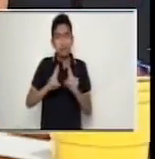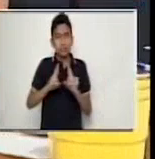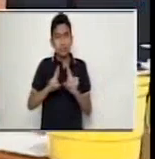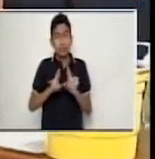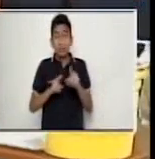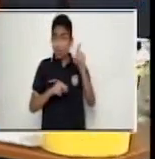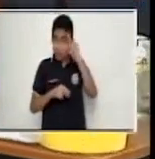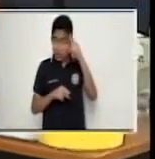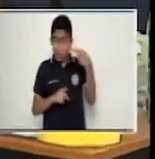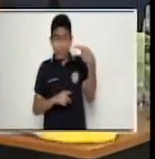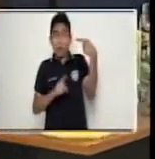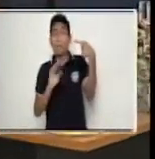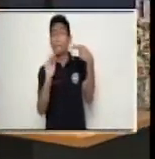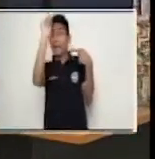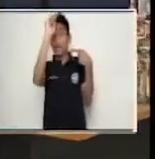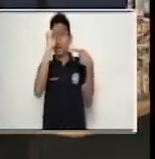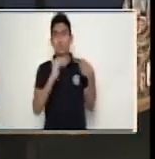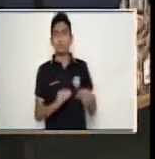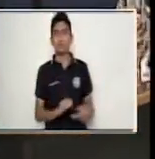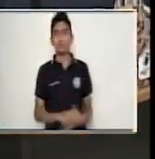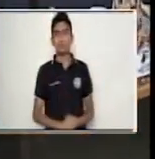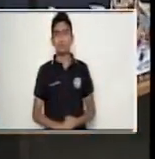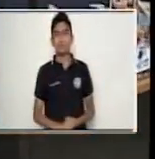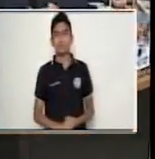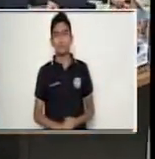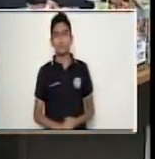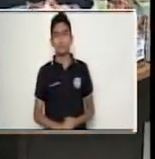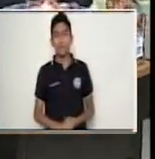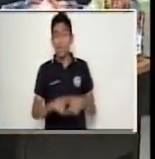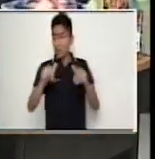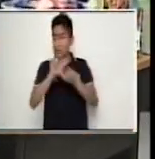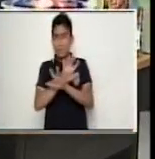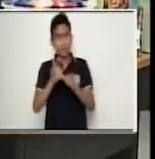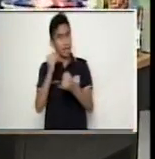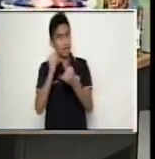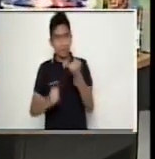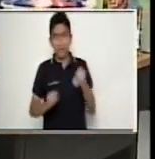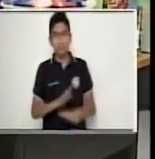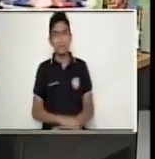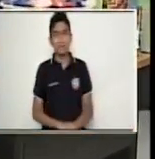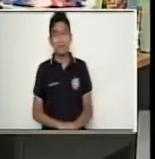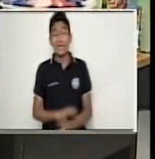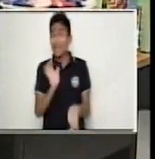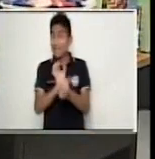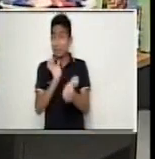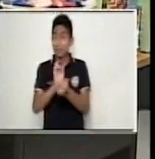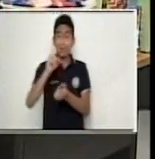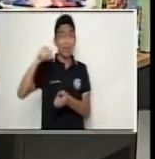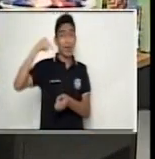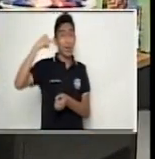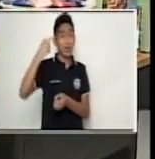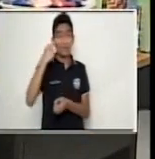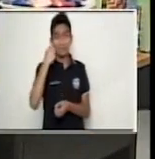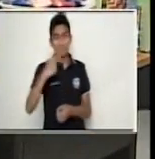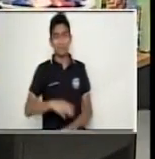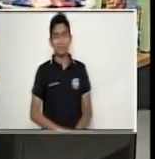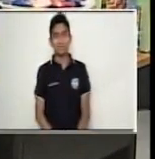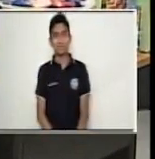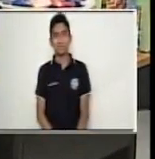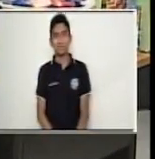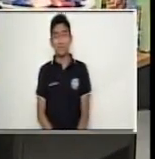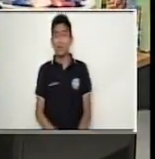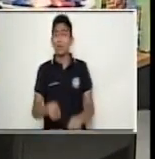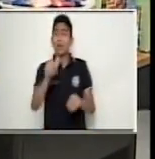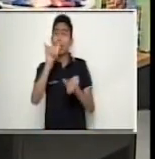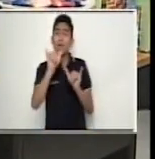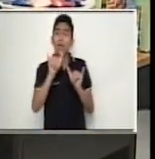que el sustraendo. La sesión ha finalizado. Los esperamos la próxima oportunidad.